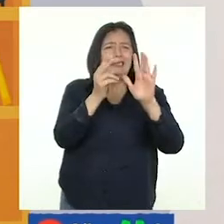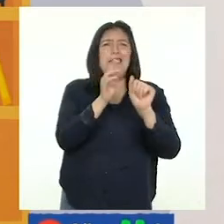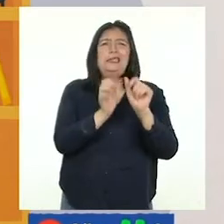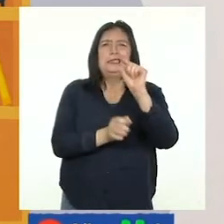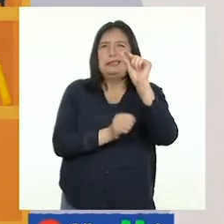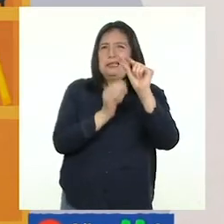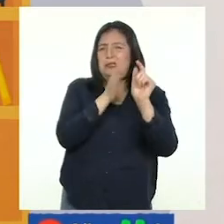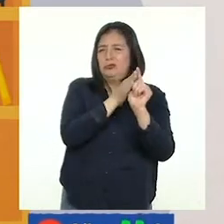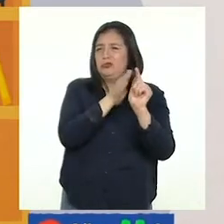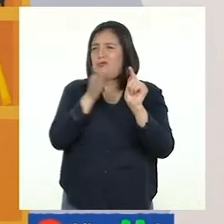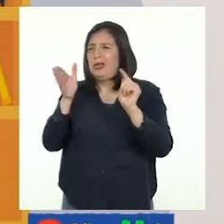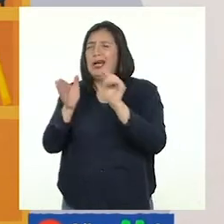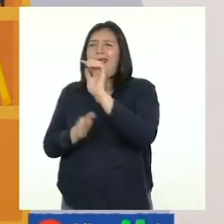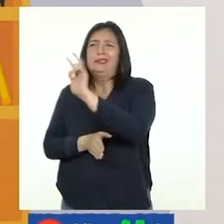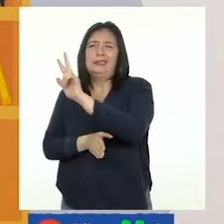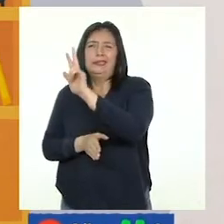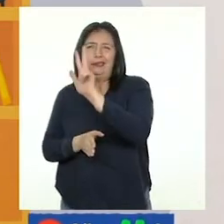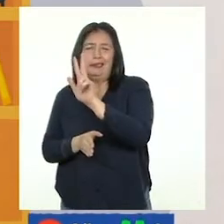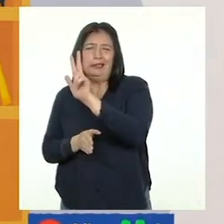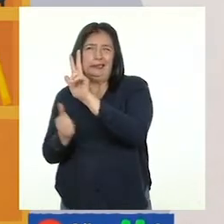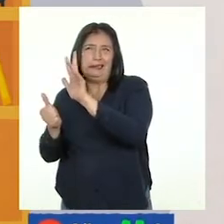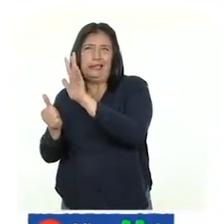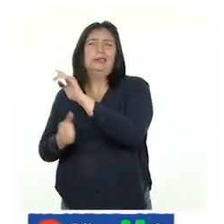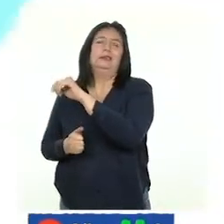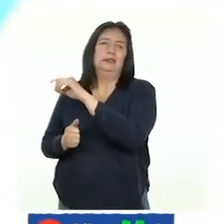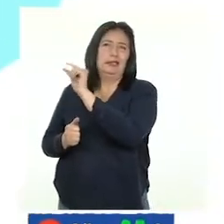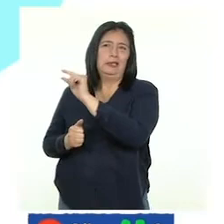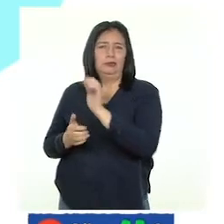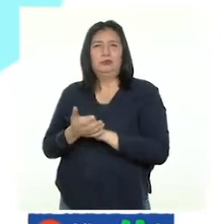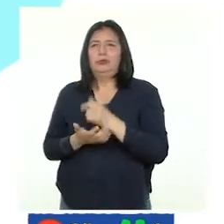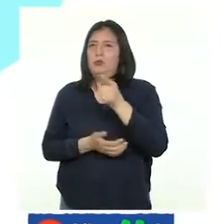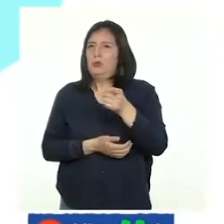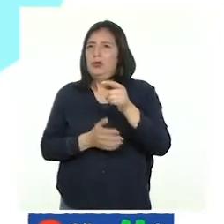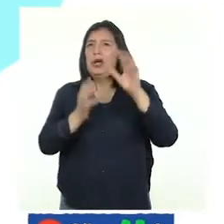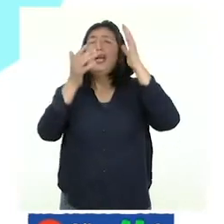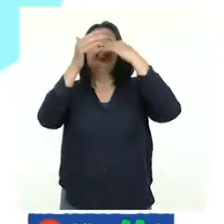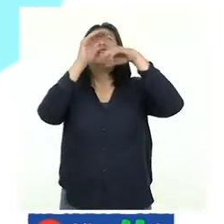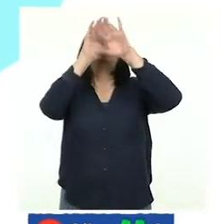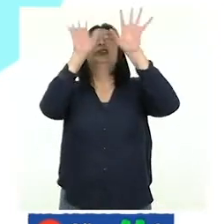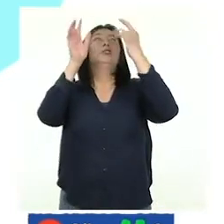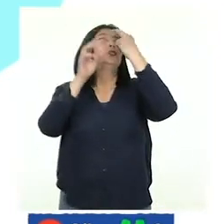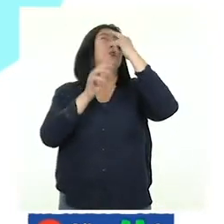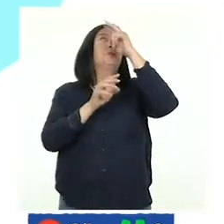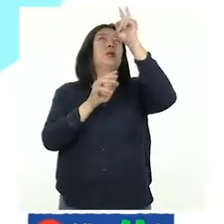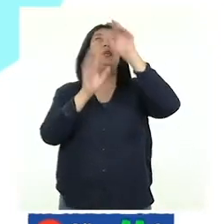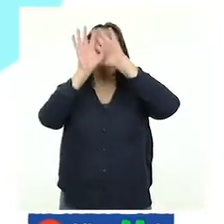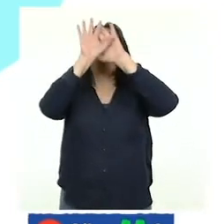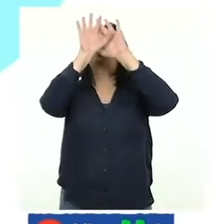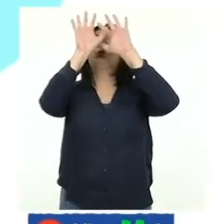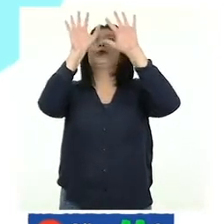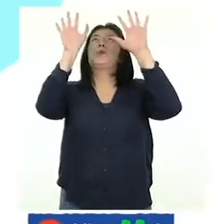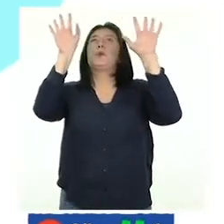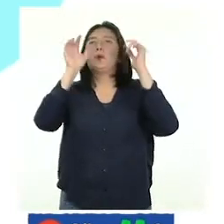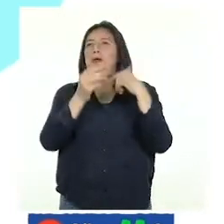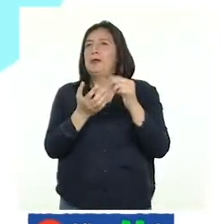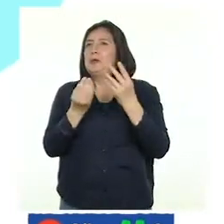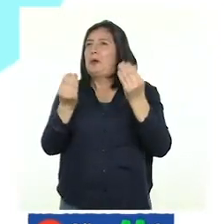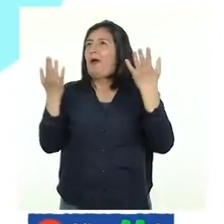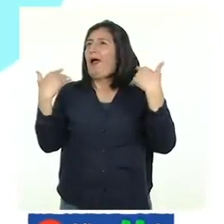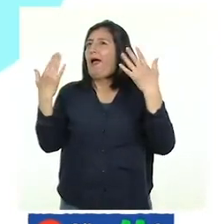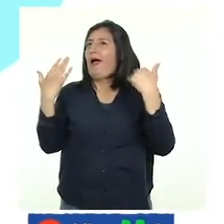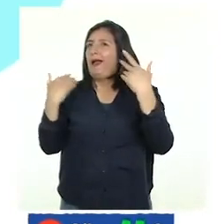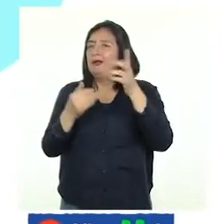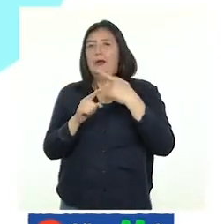grados centígrados y 36 grados centígrados. El cielo siempre se veía despejado y hacía bastante